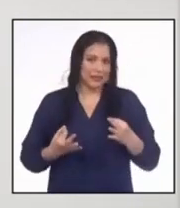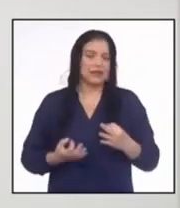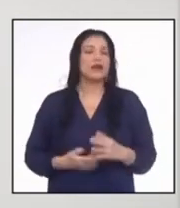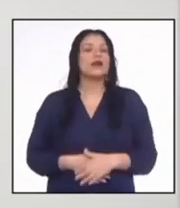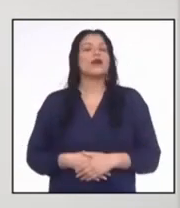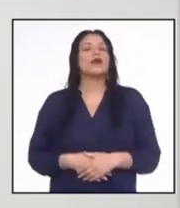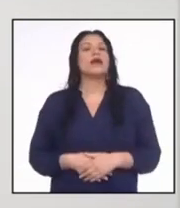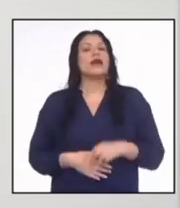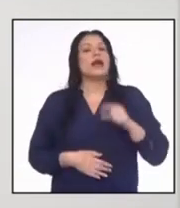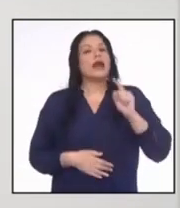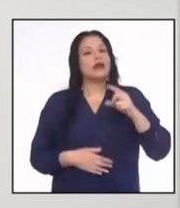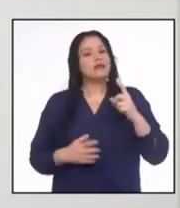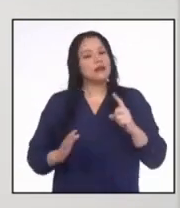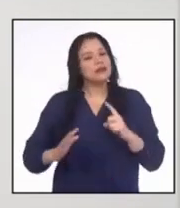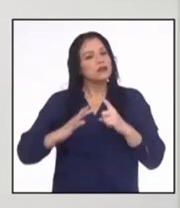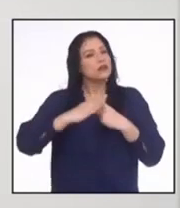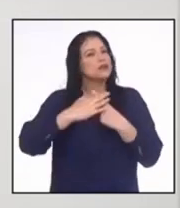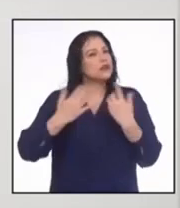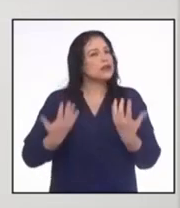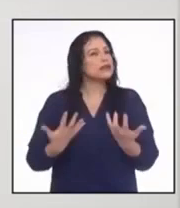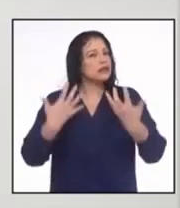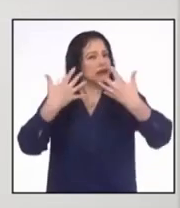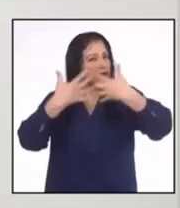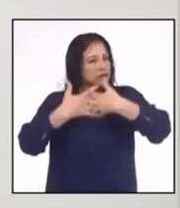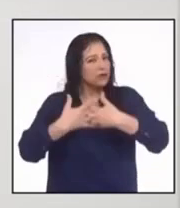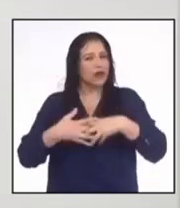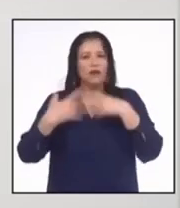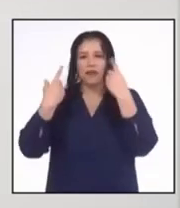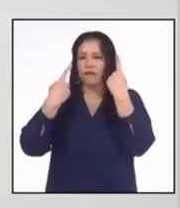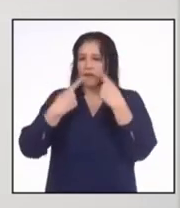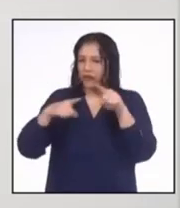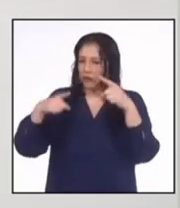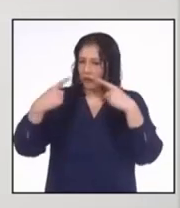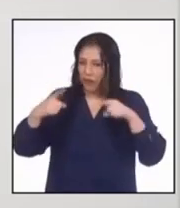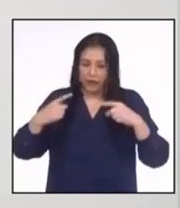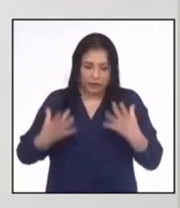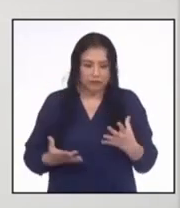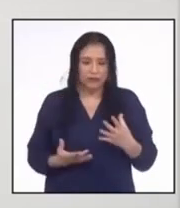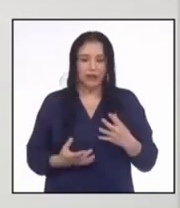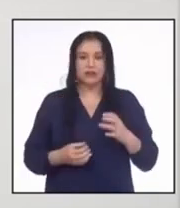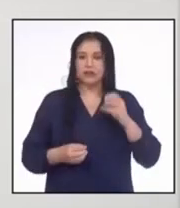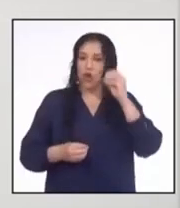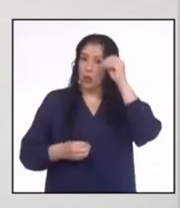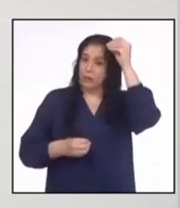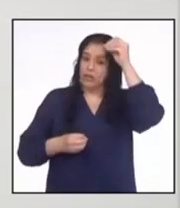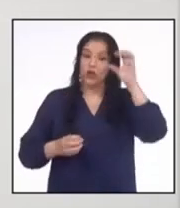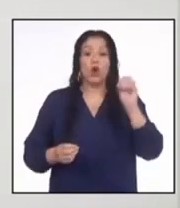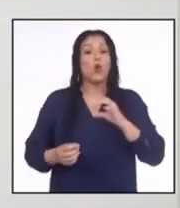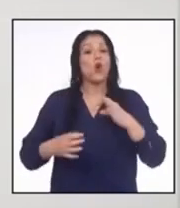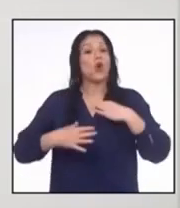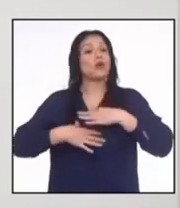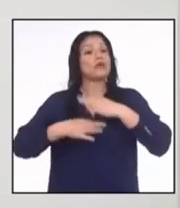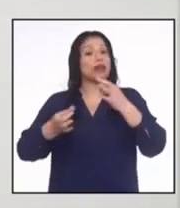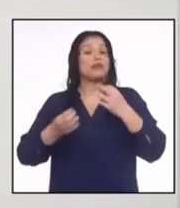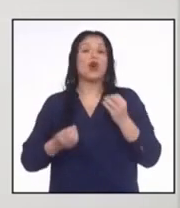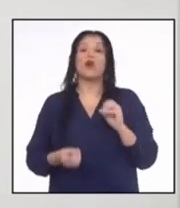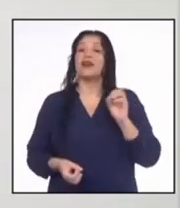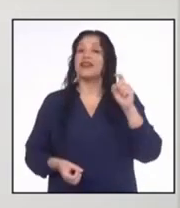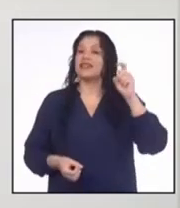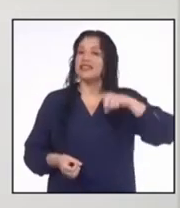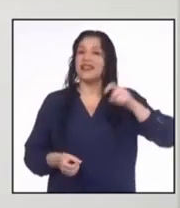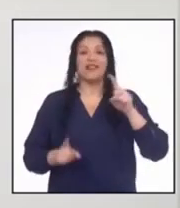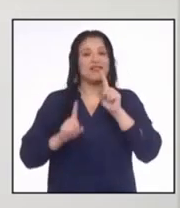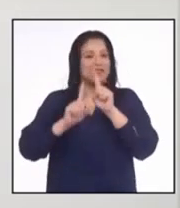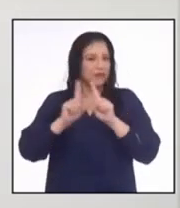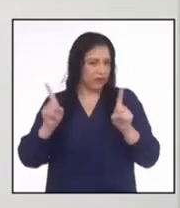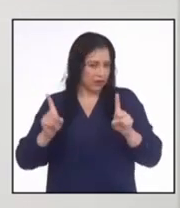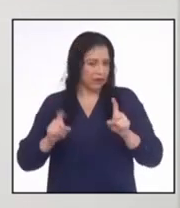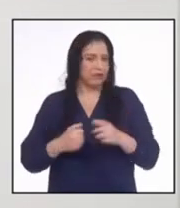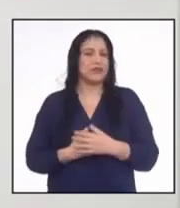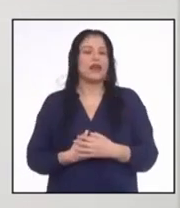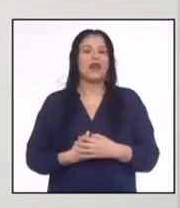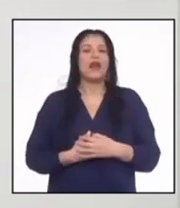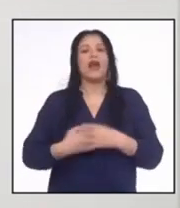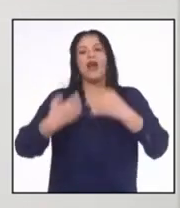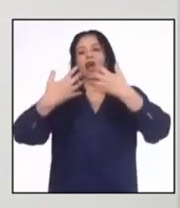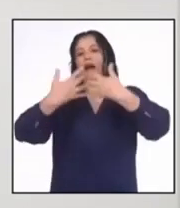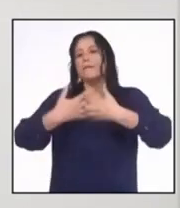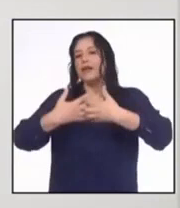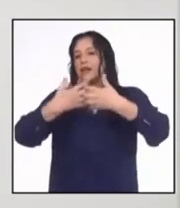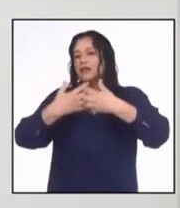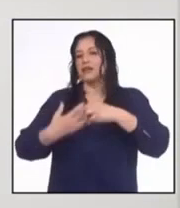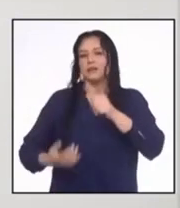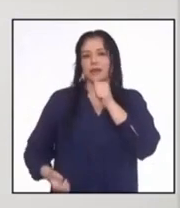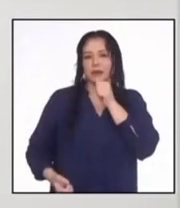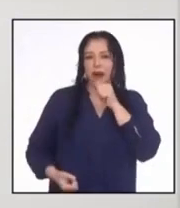Estas situaciones se relacionan con diversos y a veces opuestos intereses y necesidades de los actores: empresas